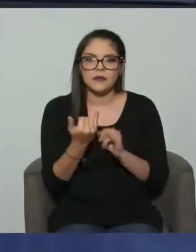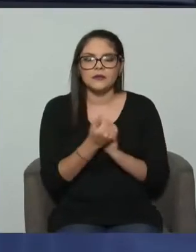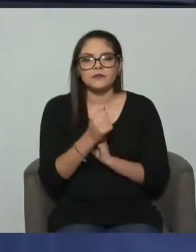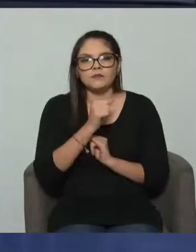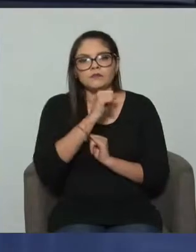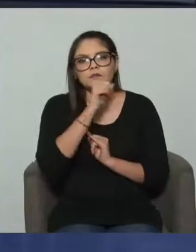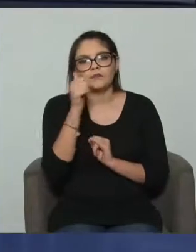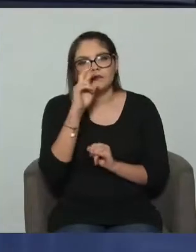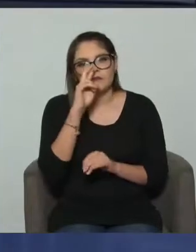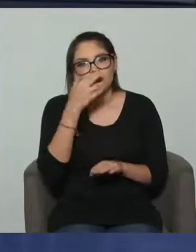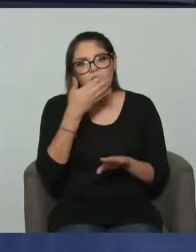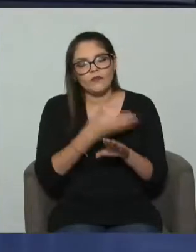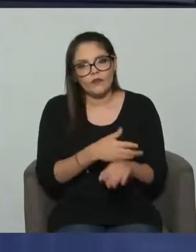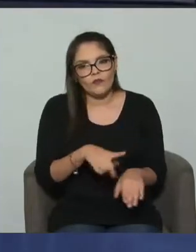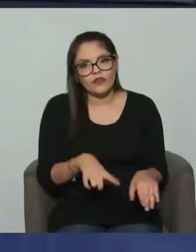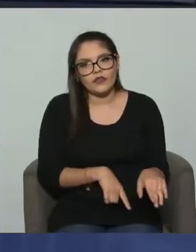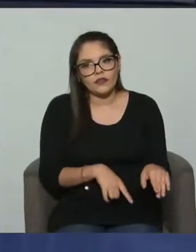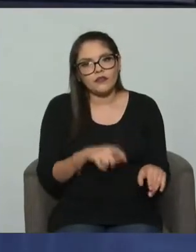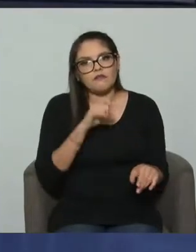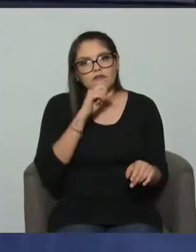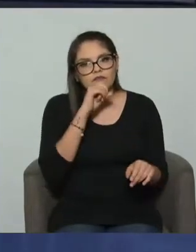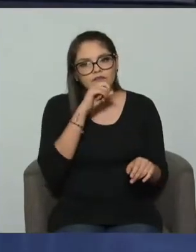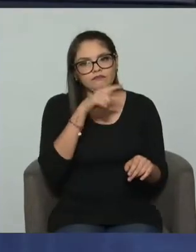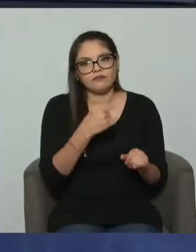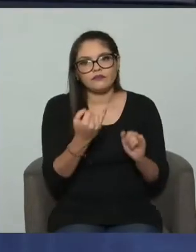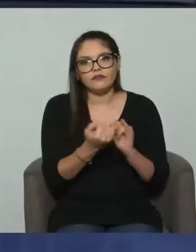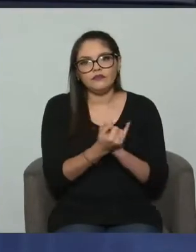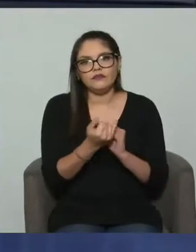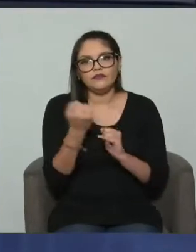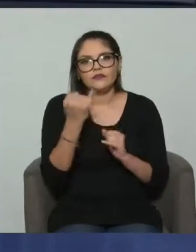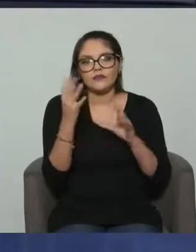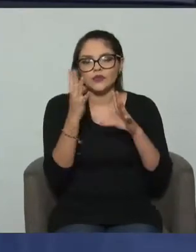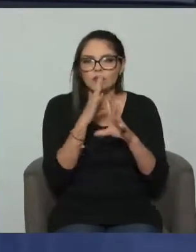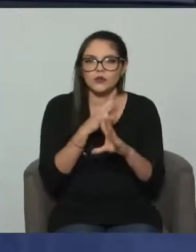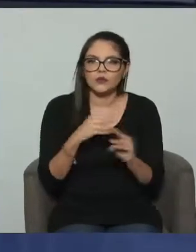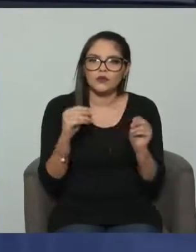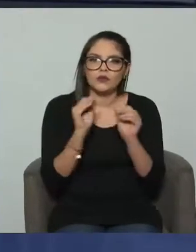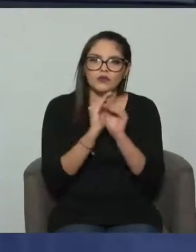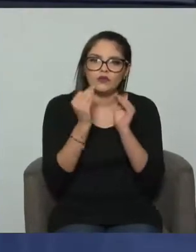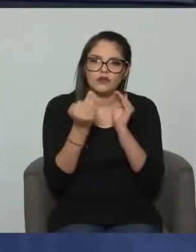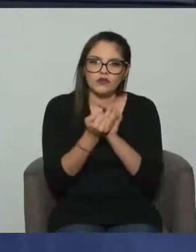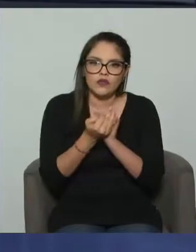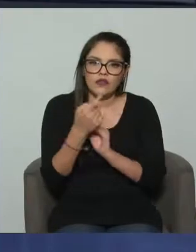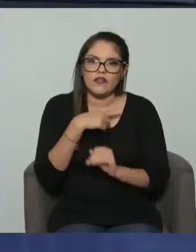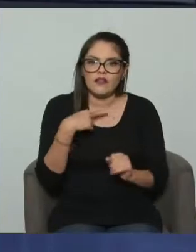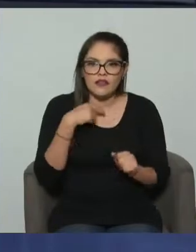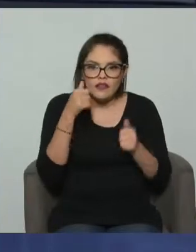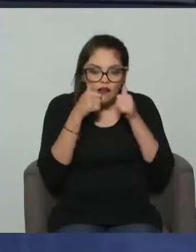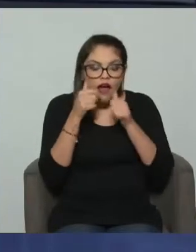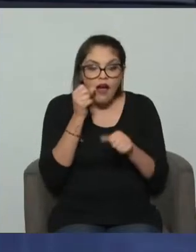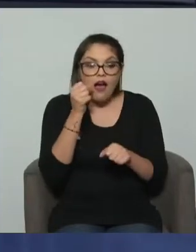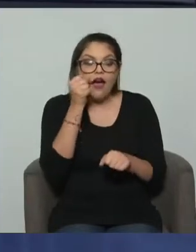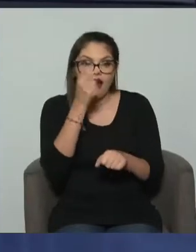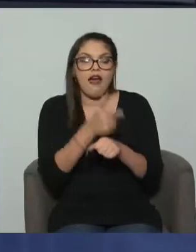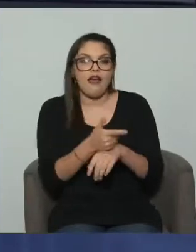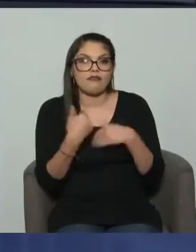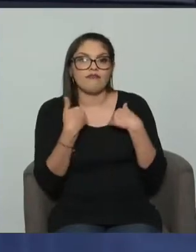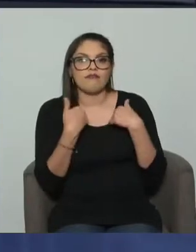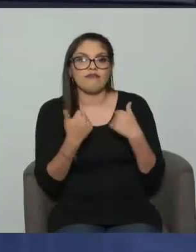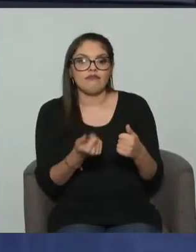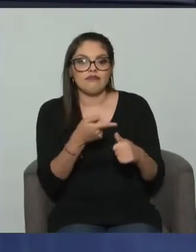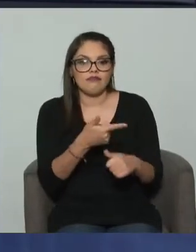la responsabilidad del Estado que tiene con respecto a esto, y la ausencia de mecanismos tempranos para la detección de situaciones que les ocurren a las niñas, a los